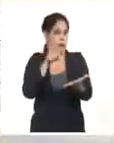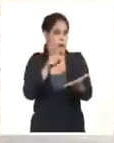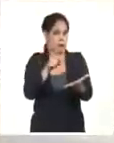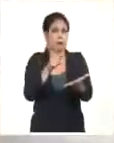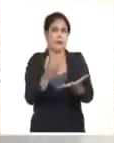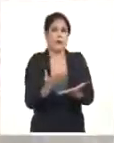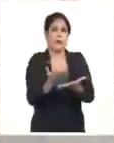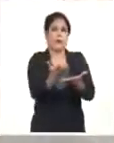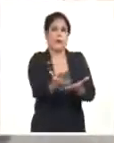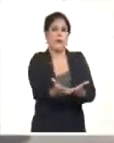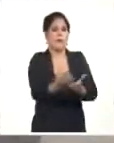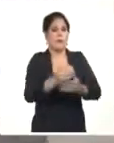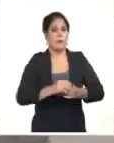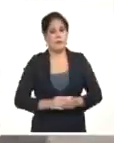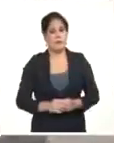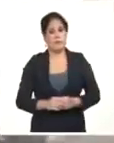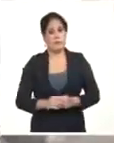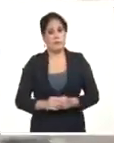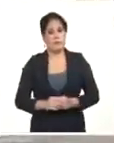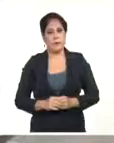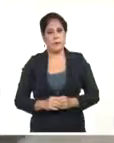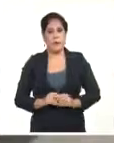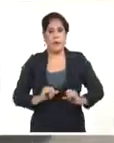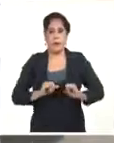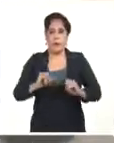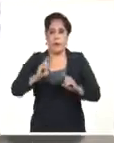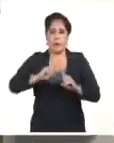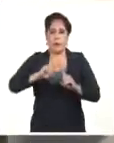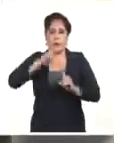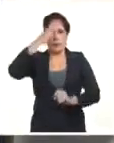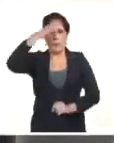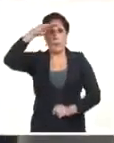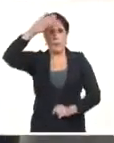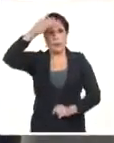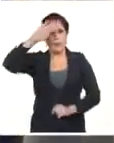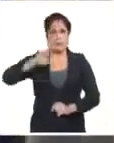Revolución. Adán Morel, Sistema Informativo de la Televisión Cubana.